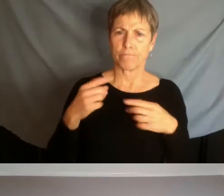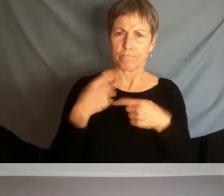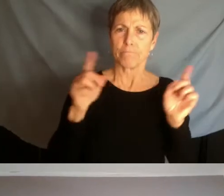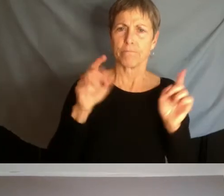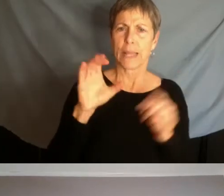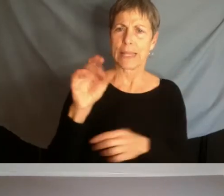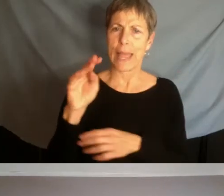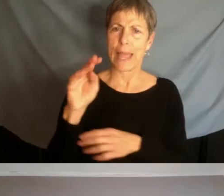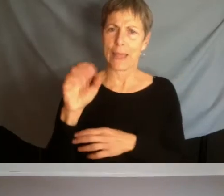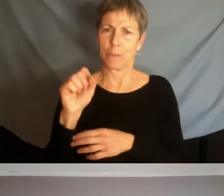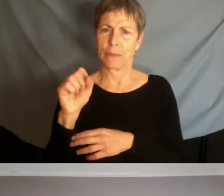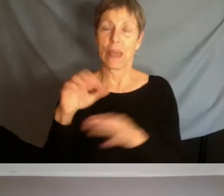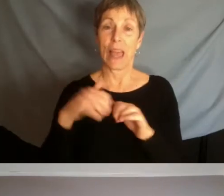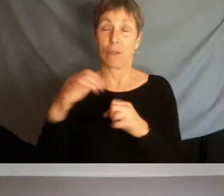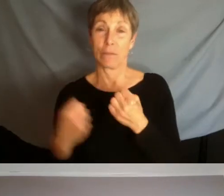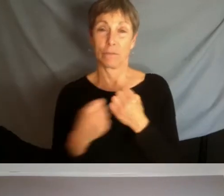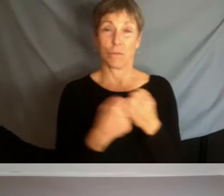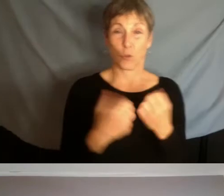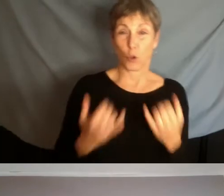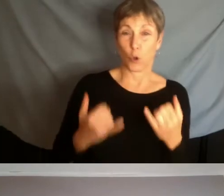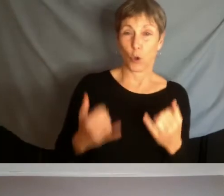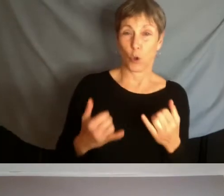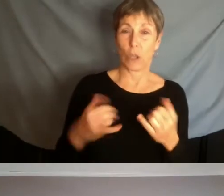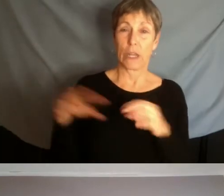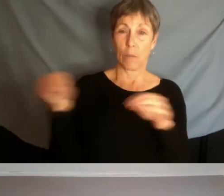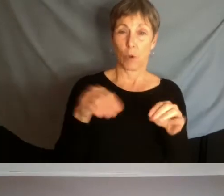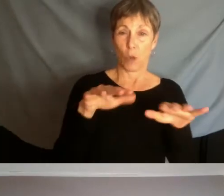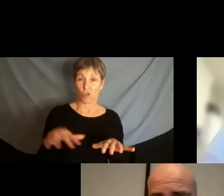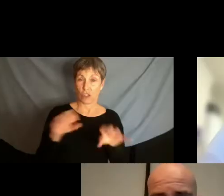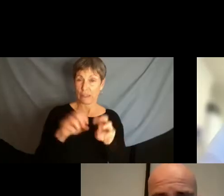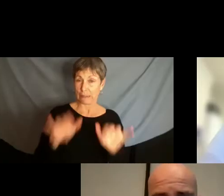Entonces, la ciudadanía, ¿cómo ha reforzado el siguiente sistema de inmigración?